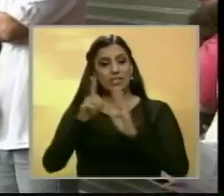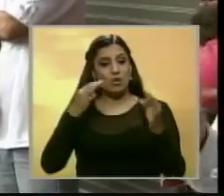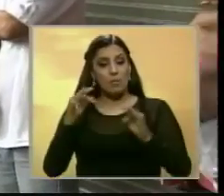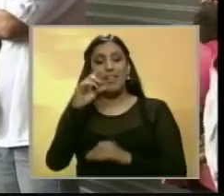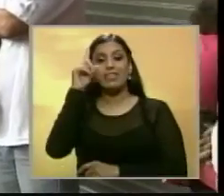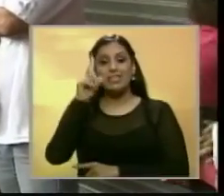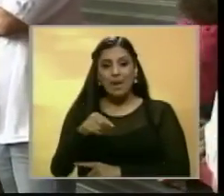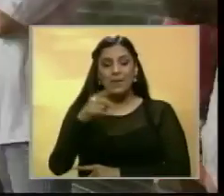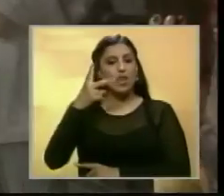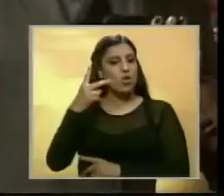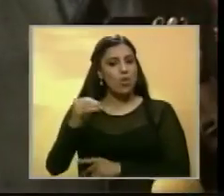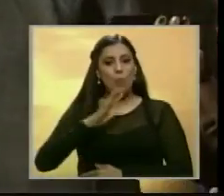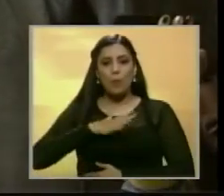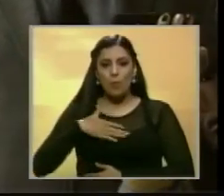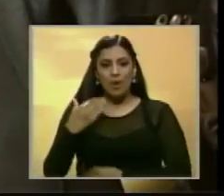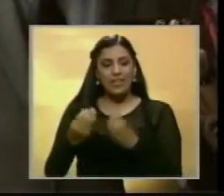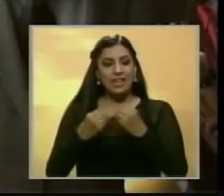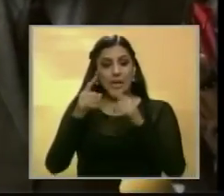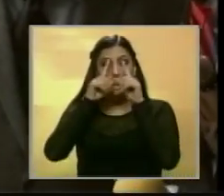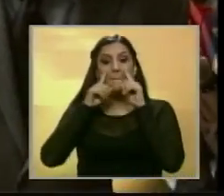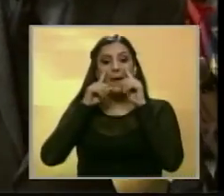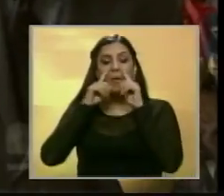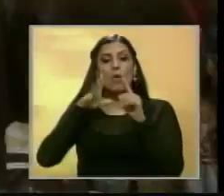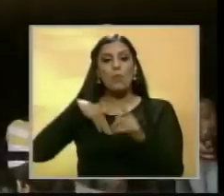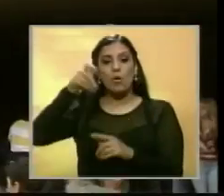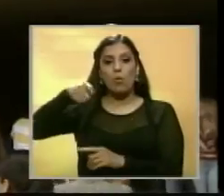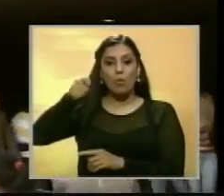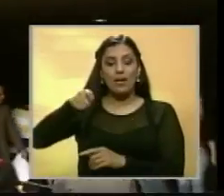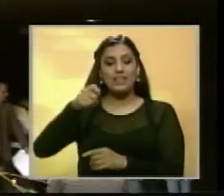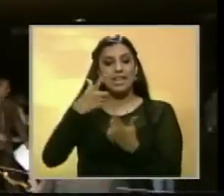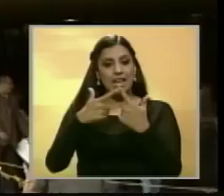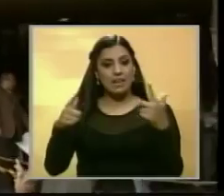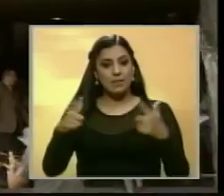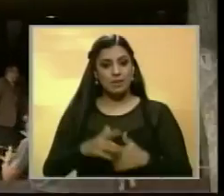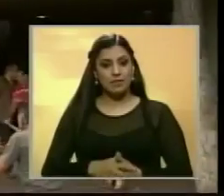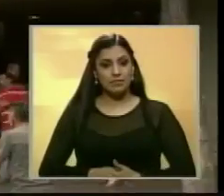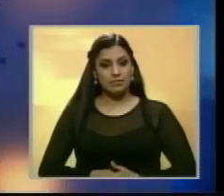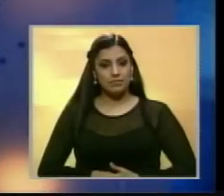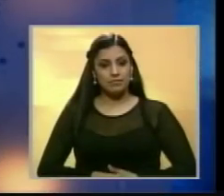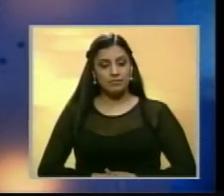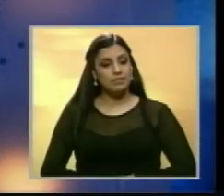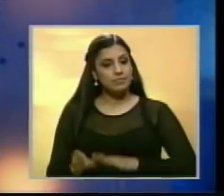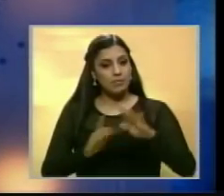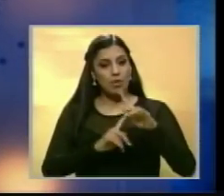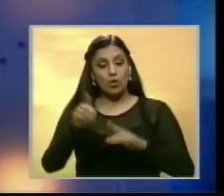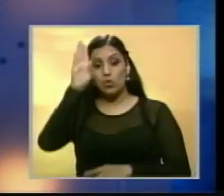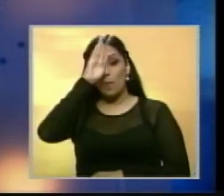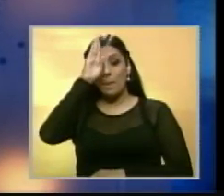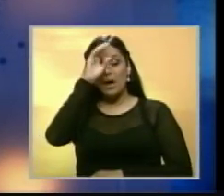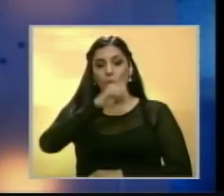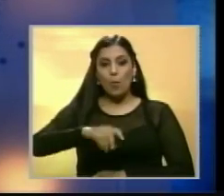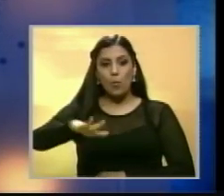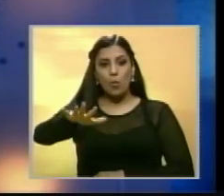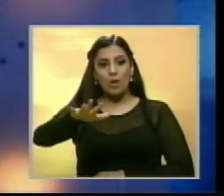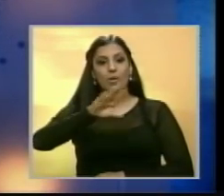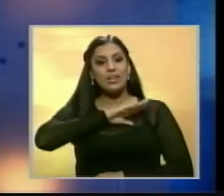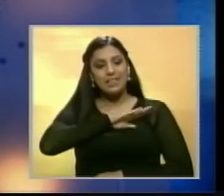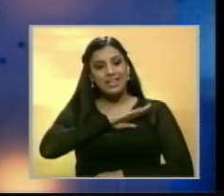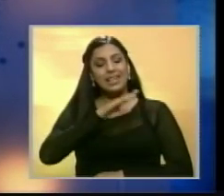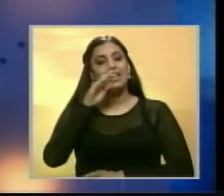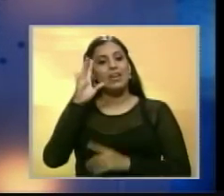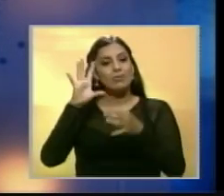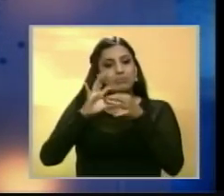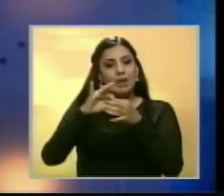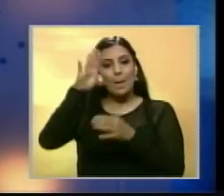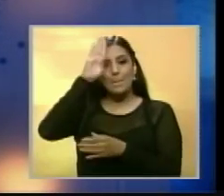normal, sino que niega la posibilidad de que Manuel Rosales sea juzgado en libertad. El Banco del Pueblo Soberano se fusionó con el